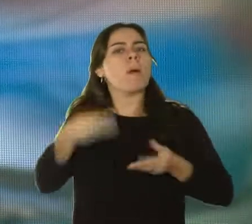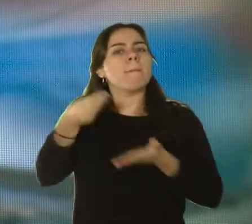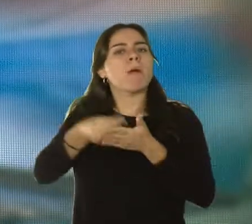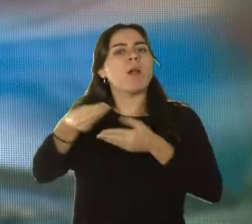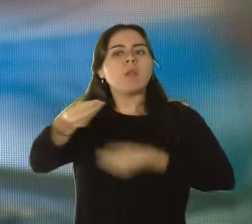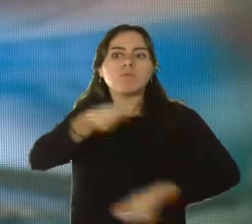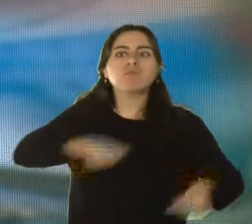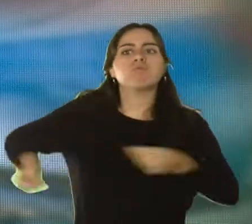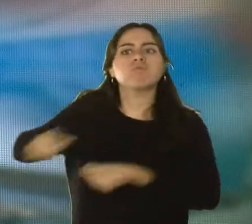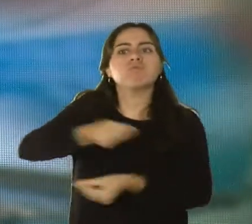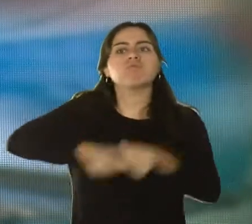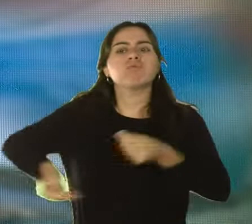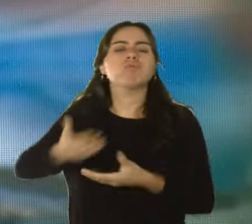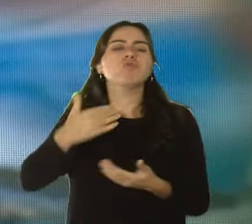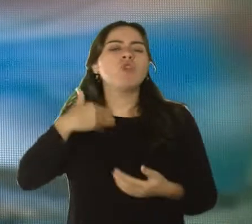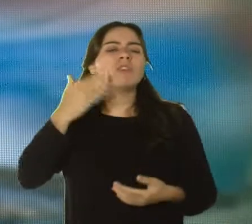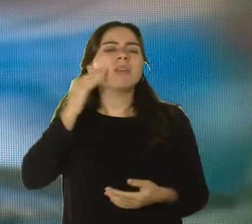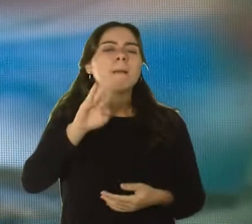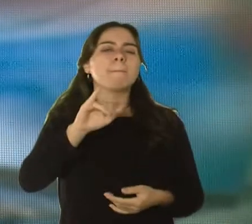Biden quisiera.